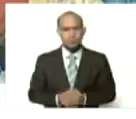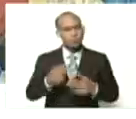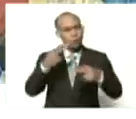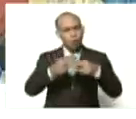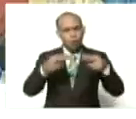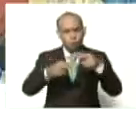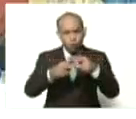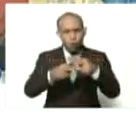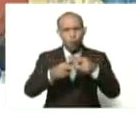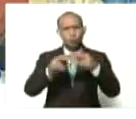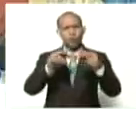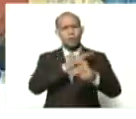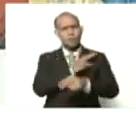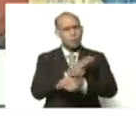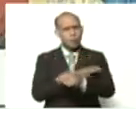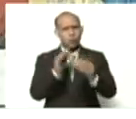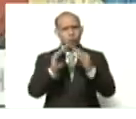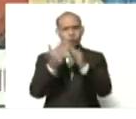Construir poder comunal,